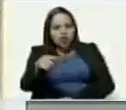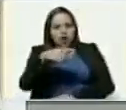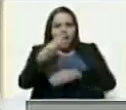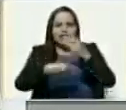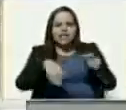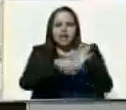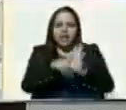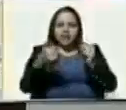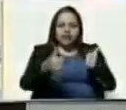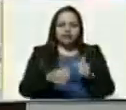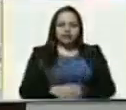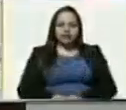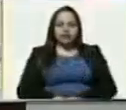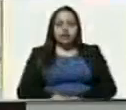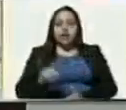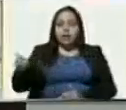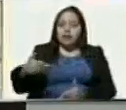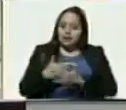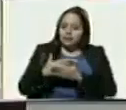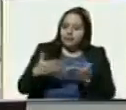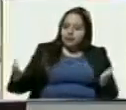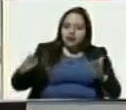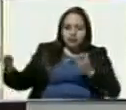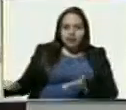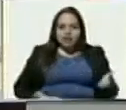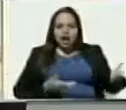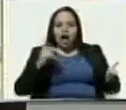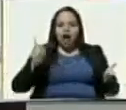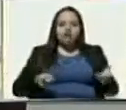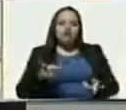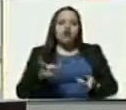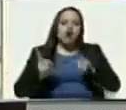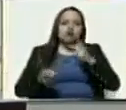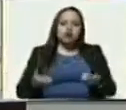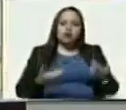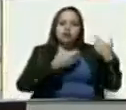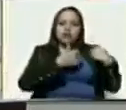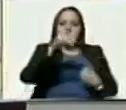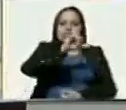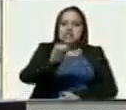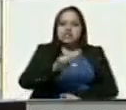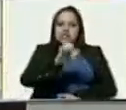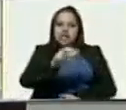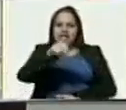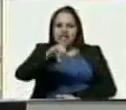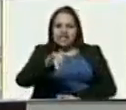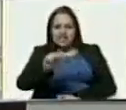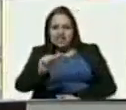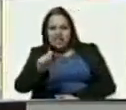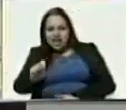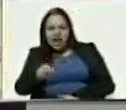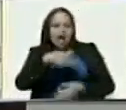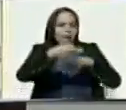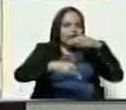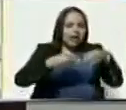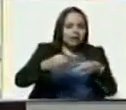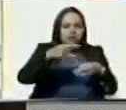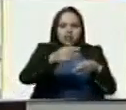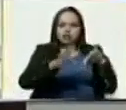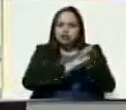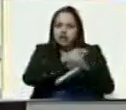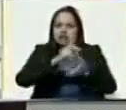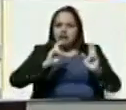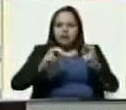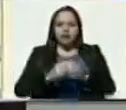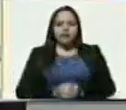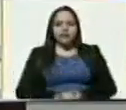Por cierto, voy a dejar la invitación abierta para algún representante del CNA que venga al programa para que explique eso concerniente a este impuesto. Sí.